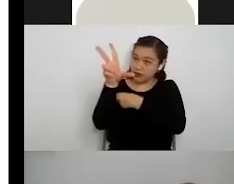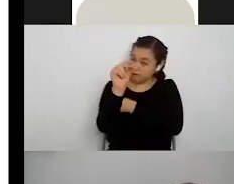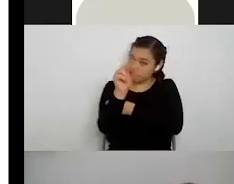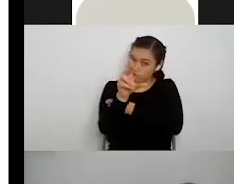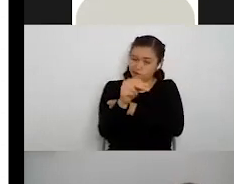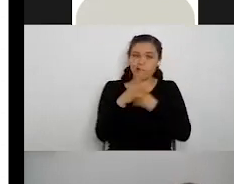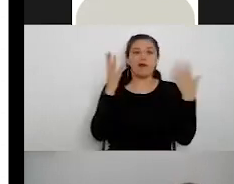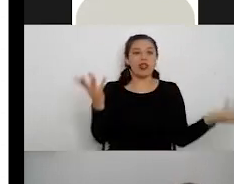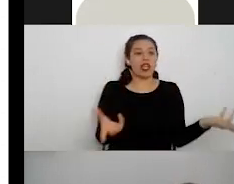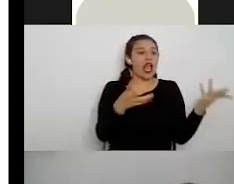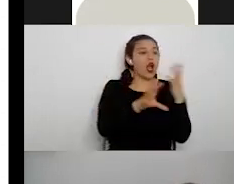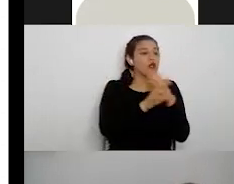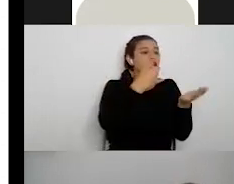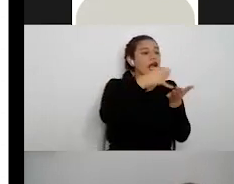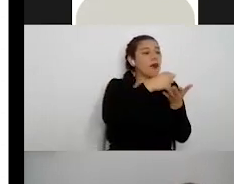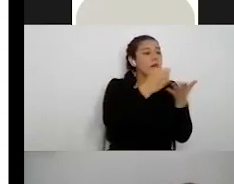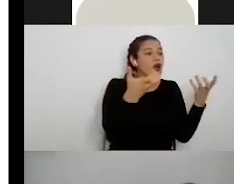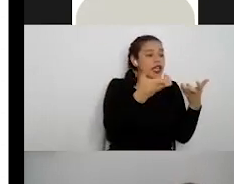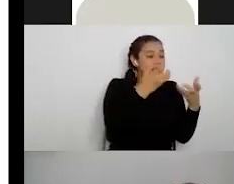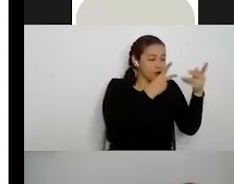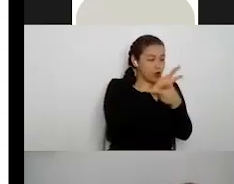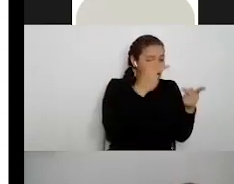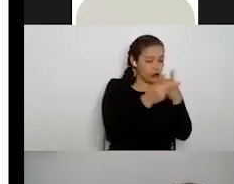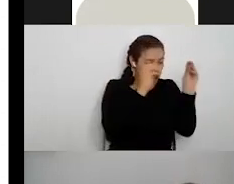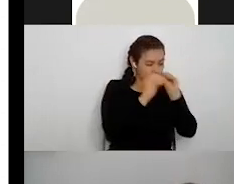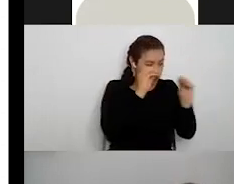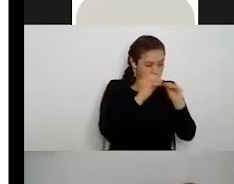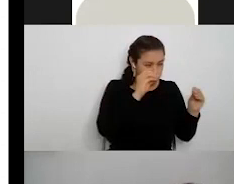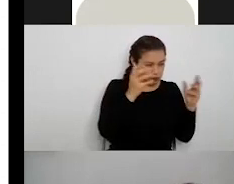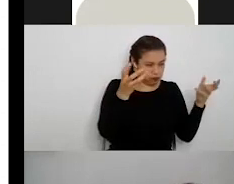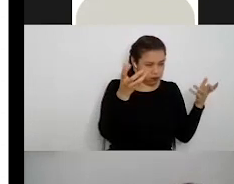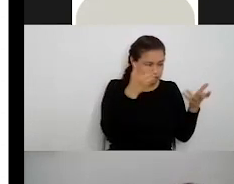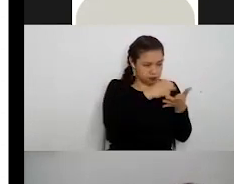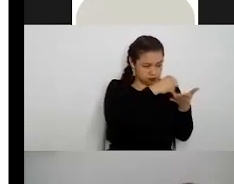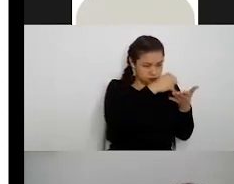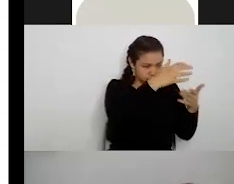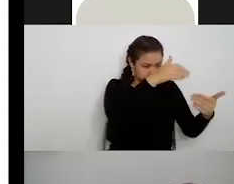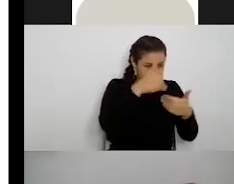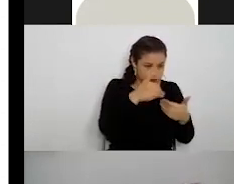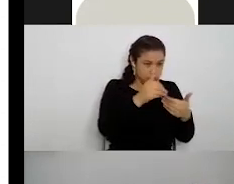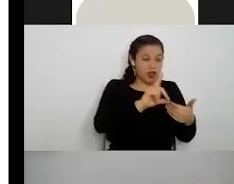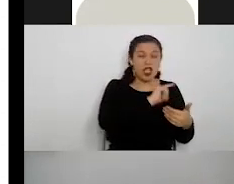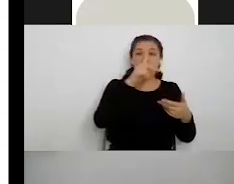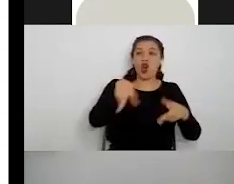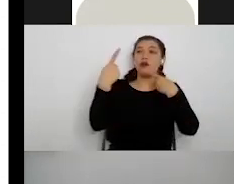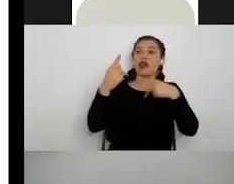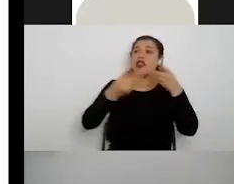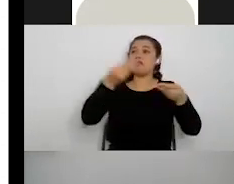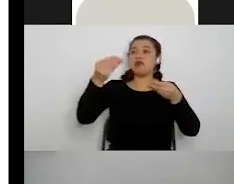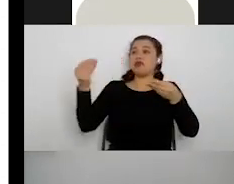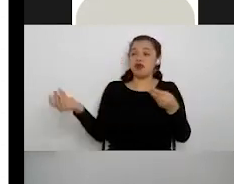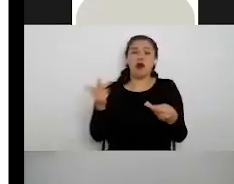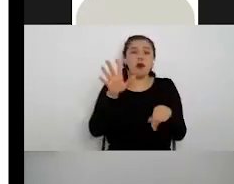exporta granos. Por eso no vemos produce granos, produce carne, porque a ellos no